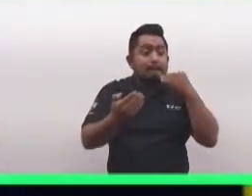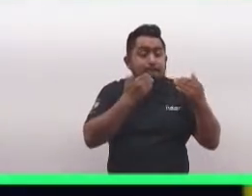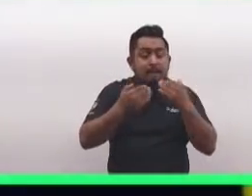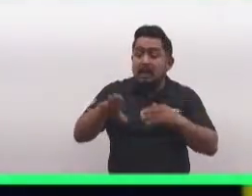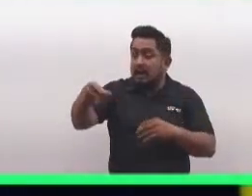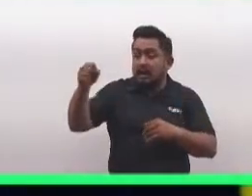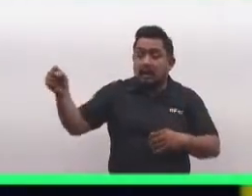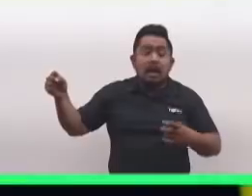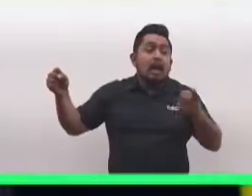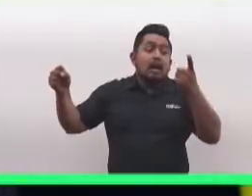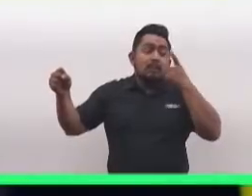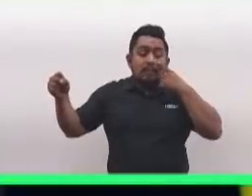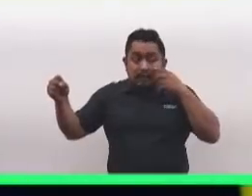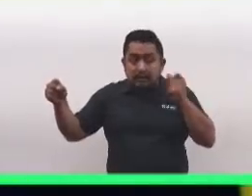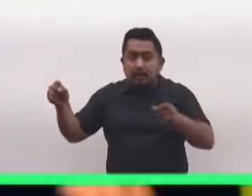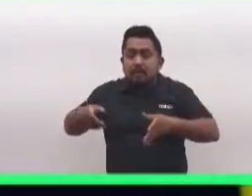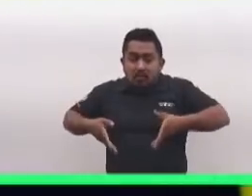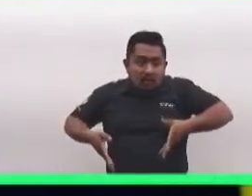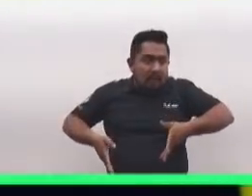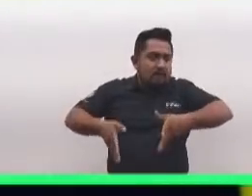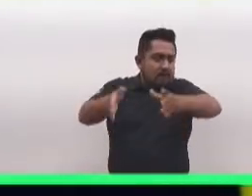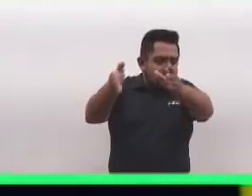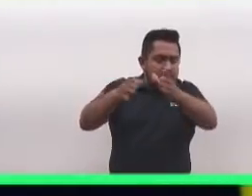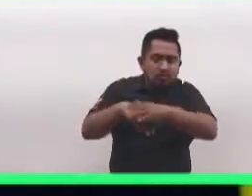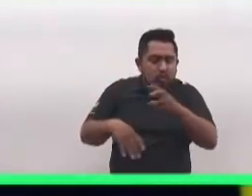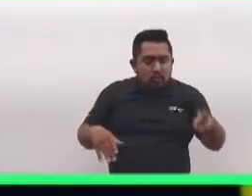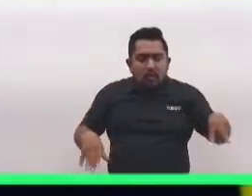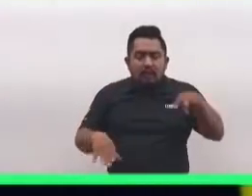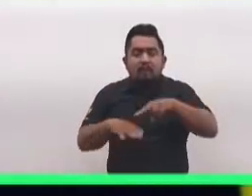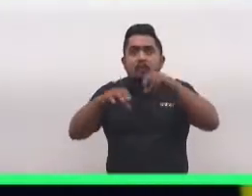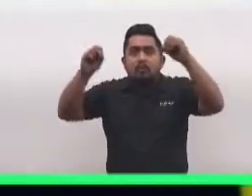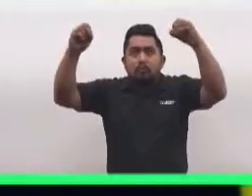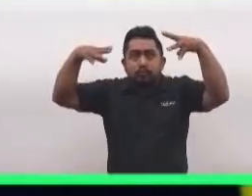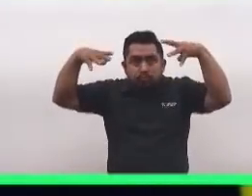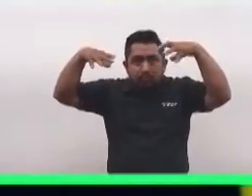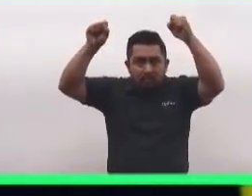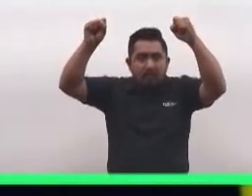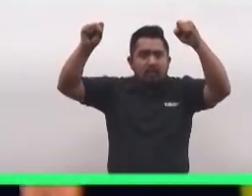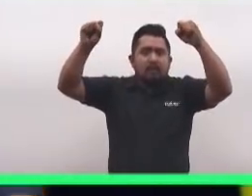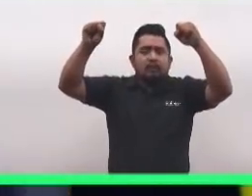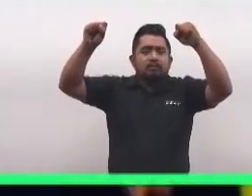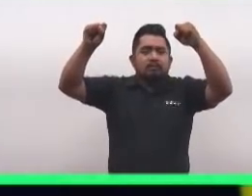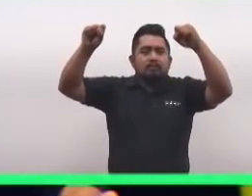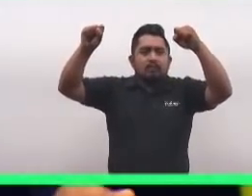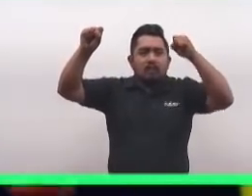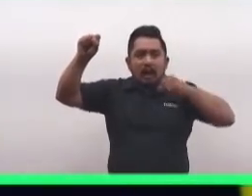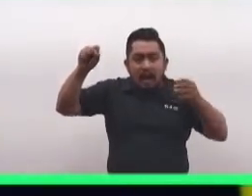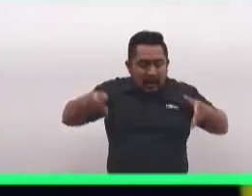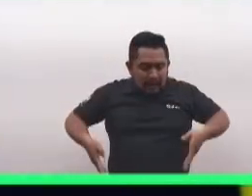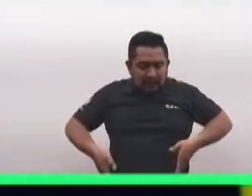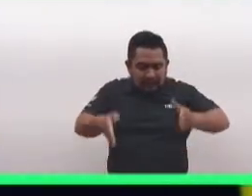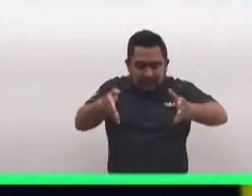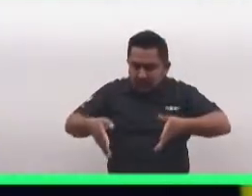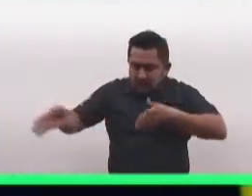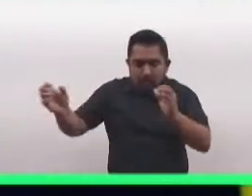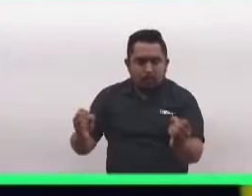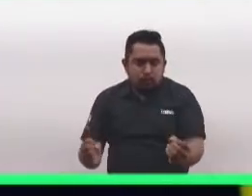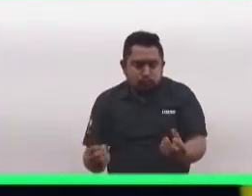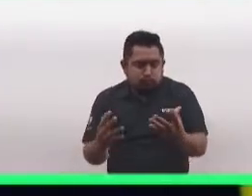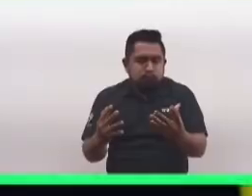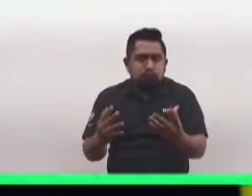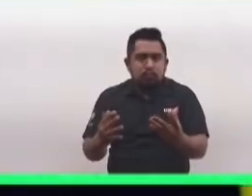emergencia estos son los pasillos si se llega a pagar la luz habrá que seguir la energía habrá una luz en el pasillo que lo puede ver